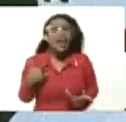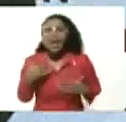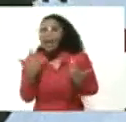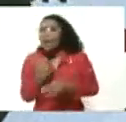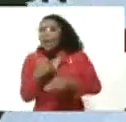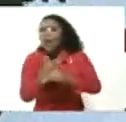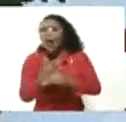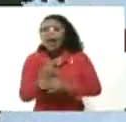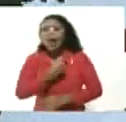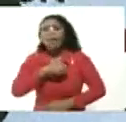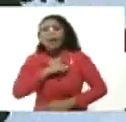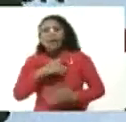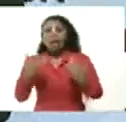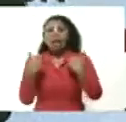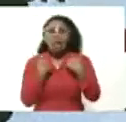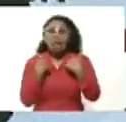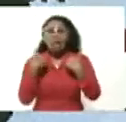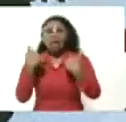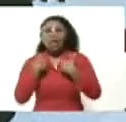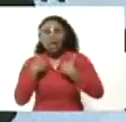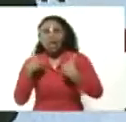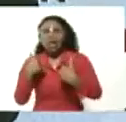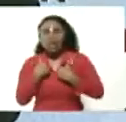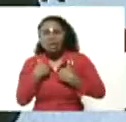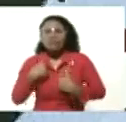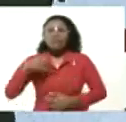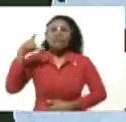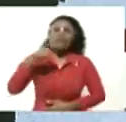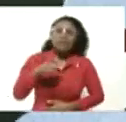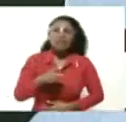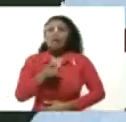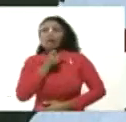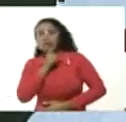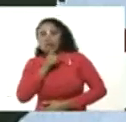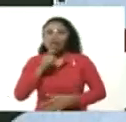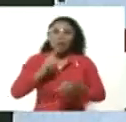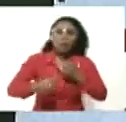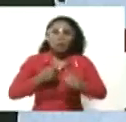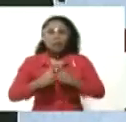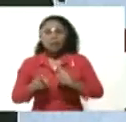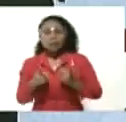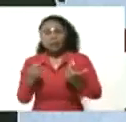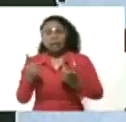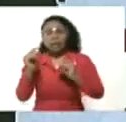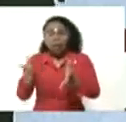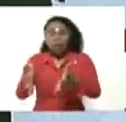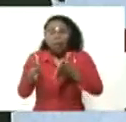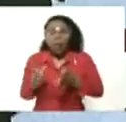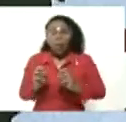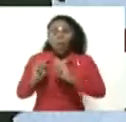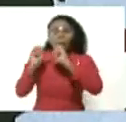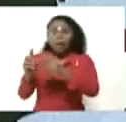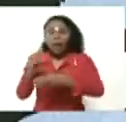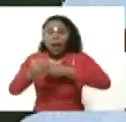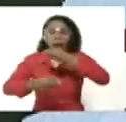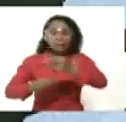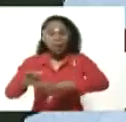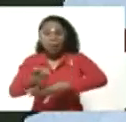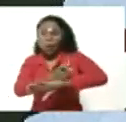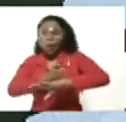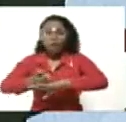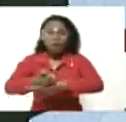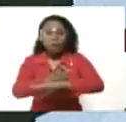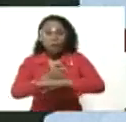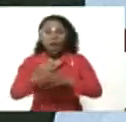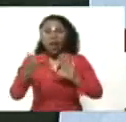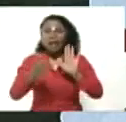España sufra, que el pueblo pase necesidades, si con eso entiende que puede ganar alguna oportunidad de hacerse con el gobierno, al margen